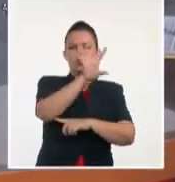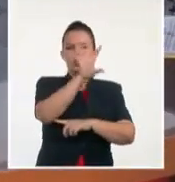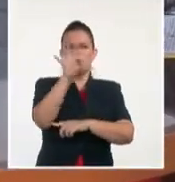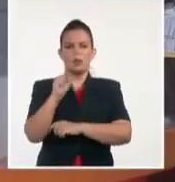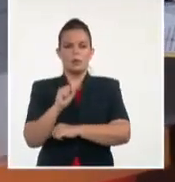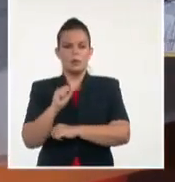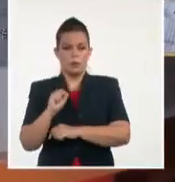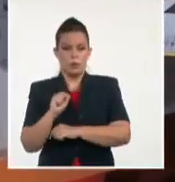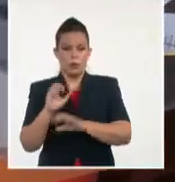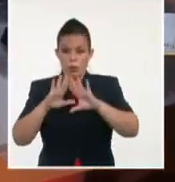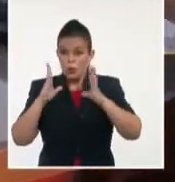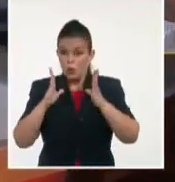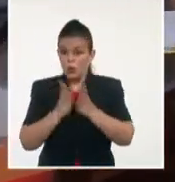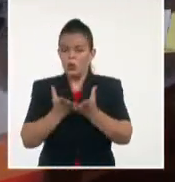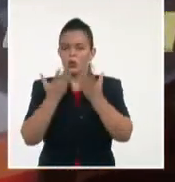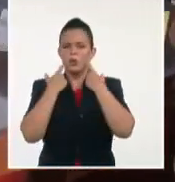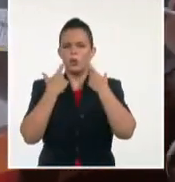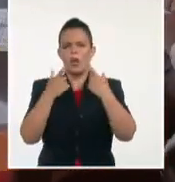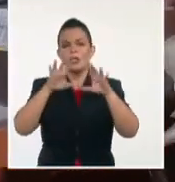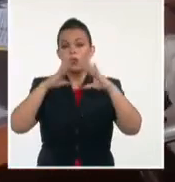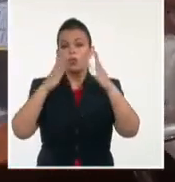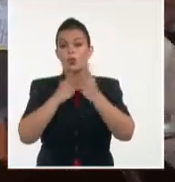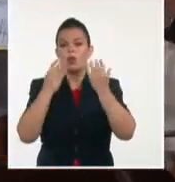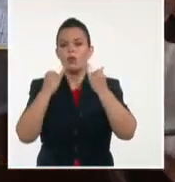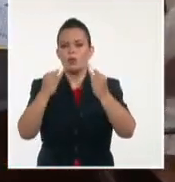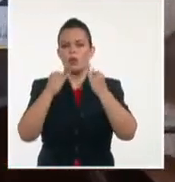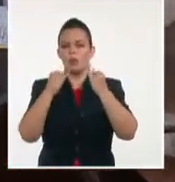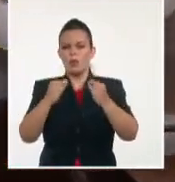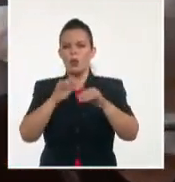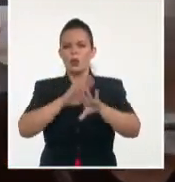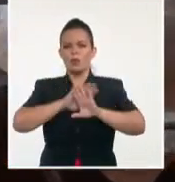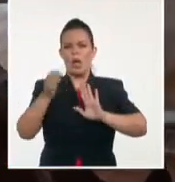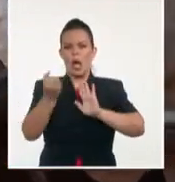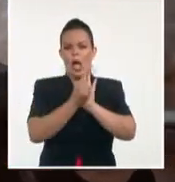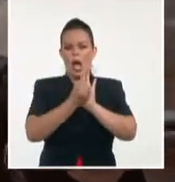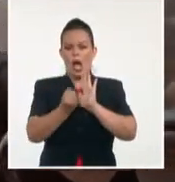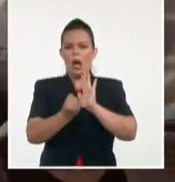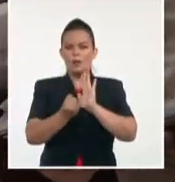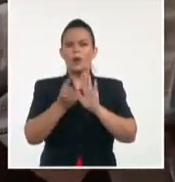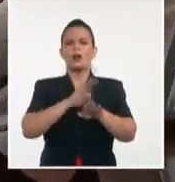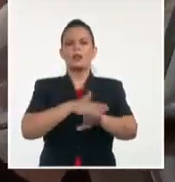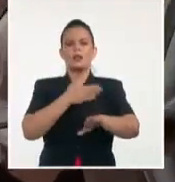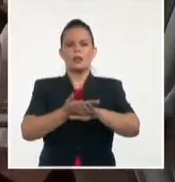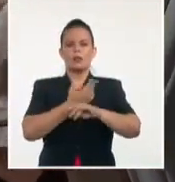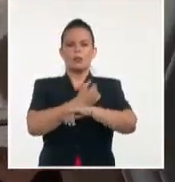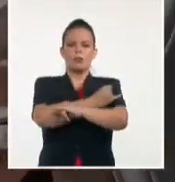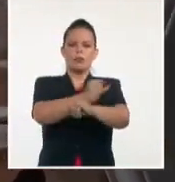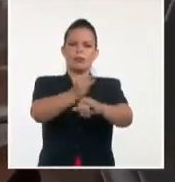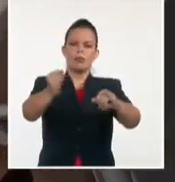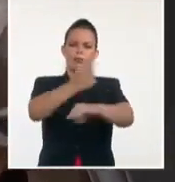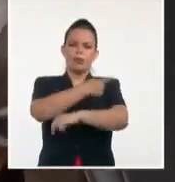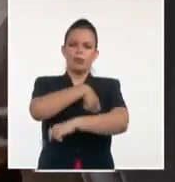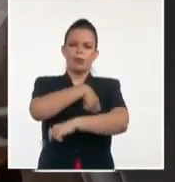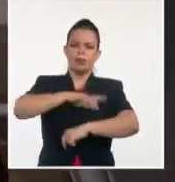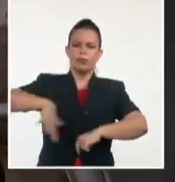tanto, toda esa información es la que da lugar a un producto final, que es el que se emite, sale en los avisos